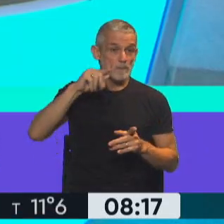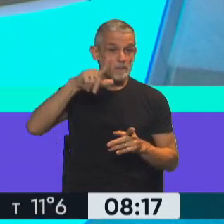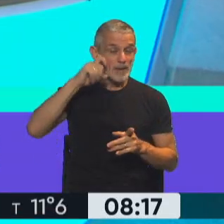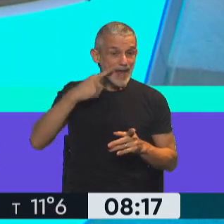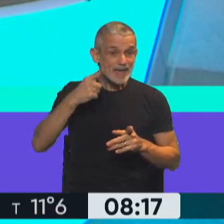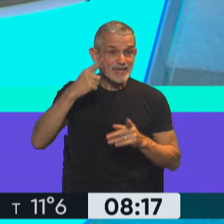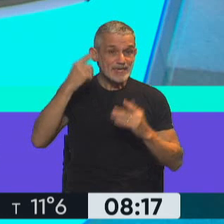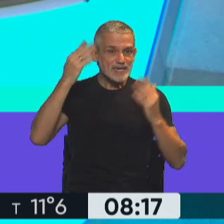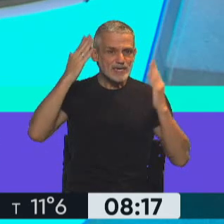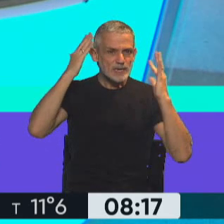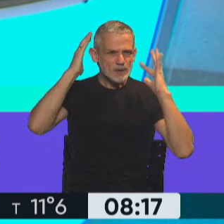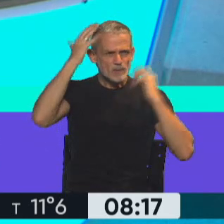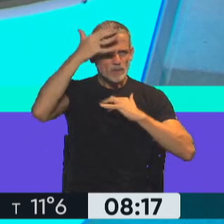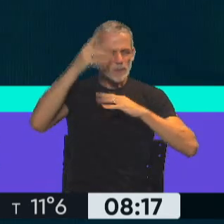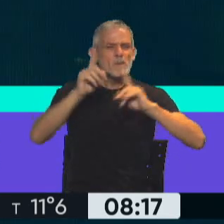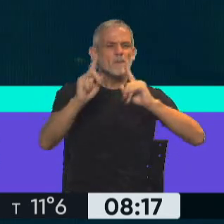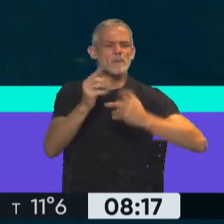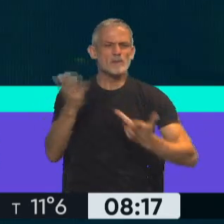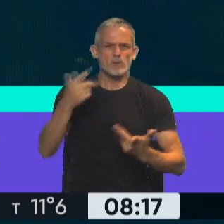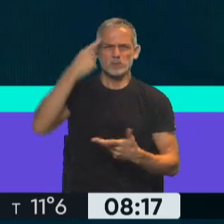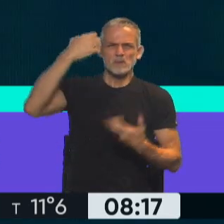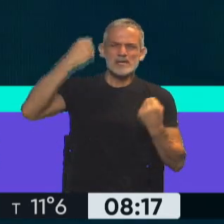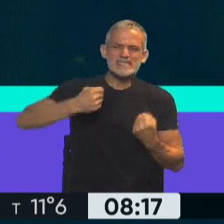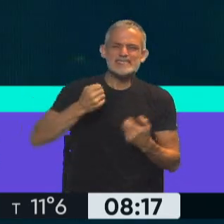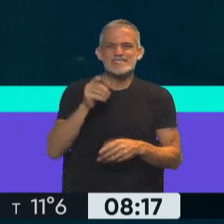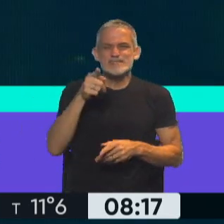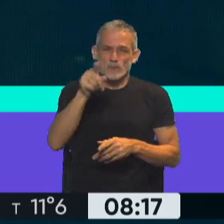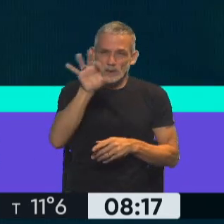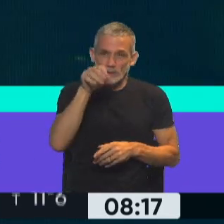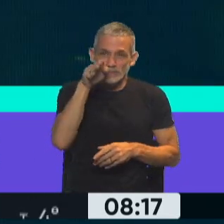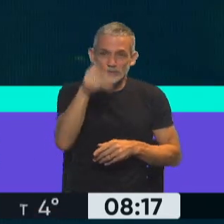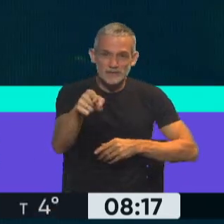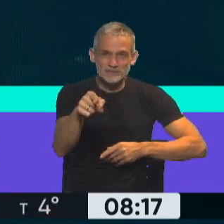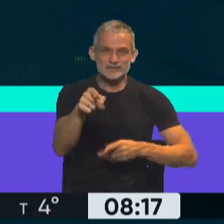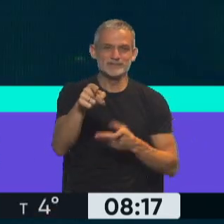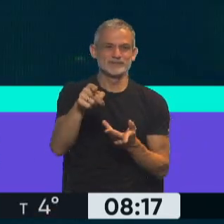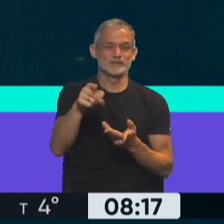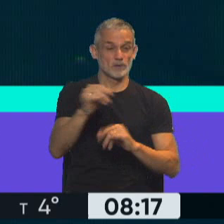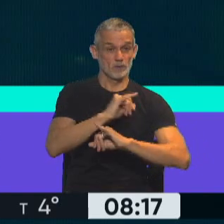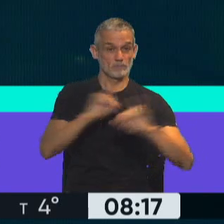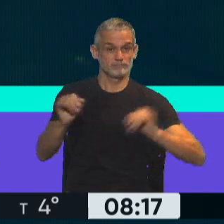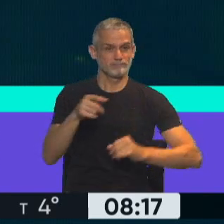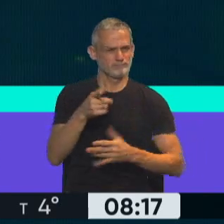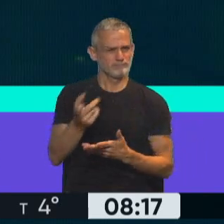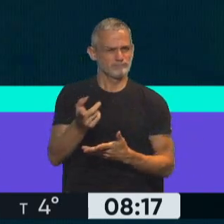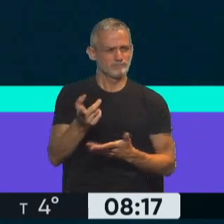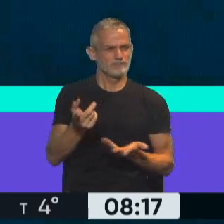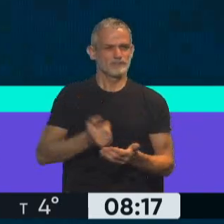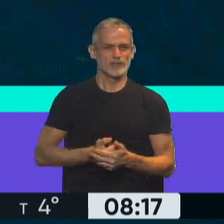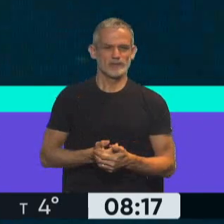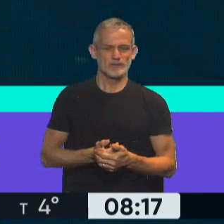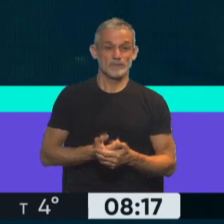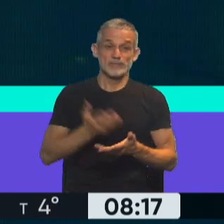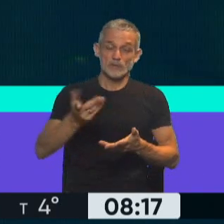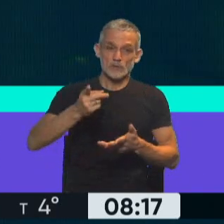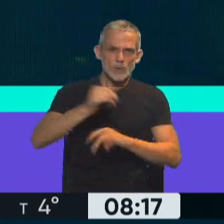quizás sin demasiada convicción de lo que Milei pregona? Porque si vos te detenés a pensar lo que